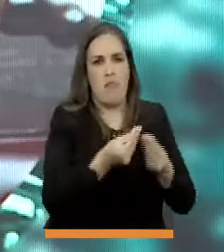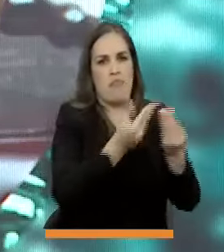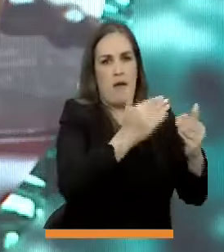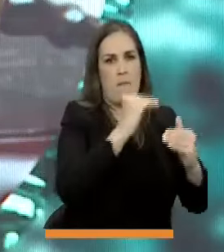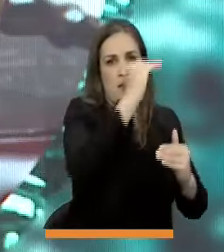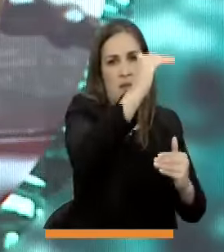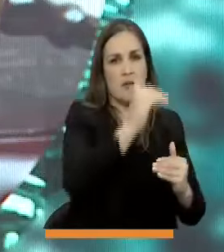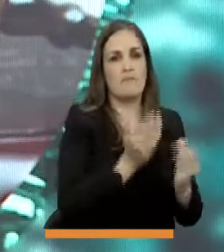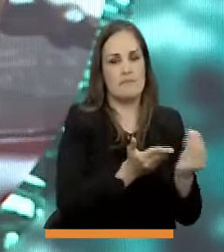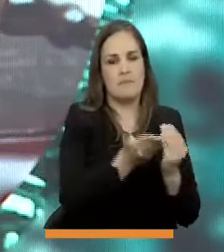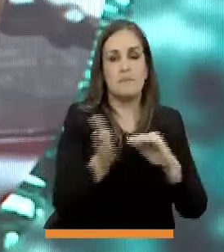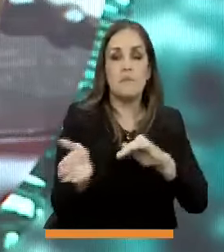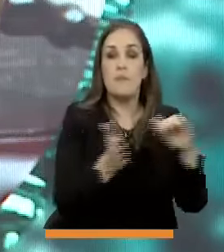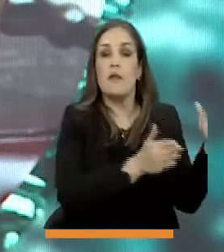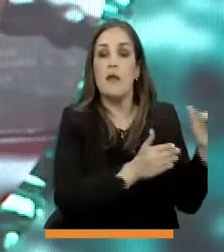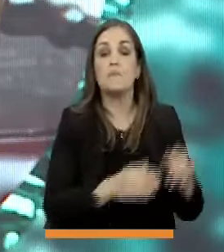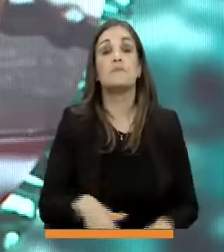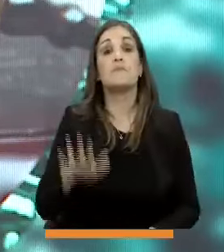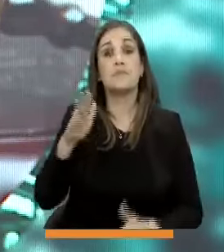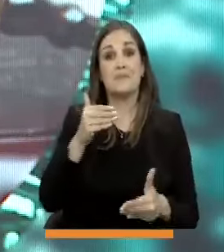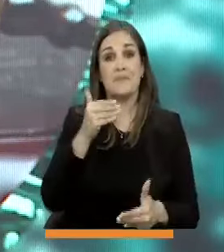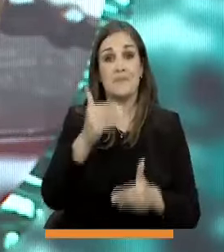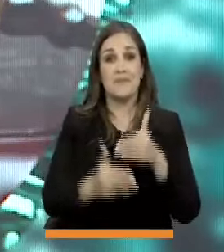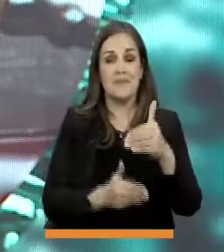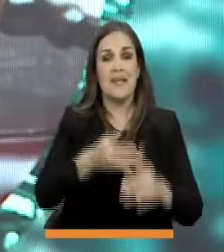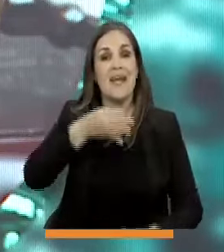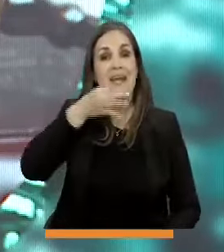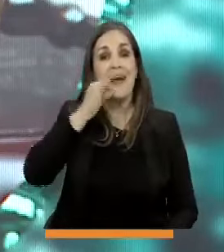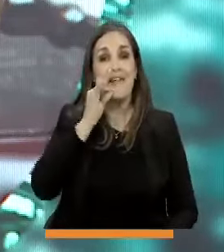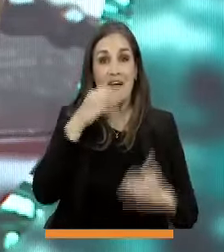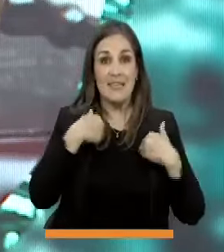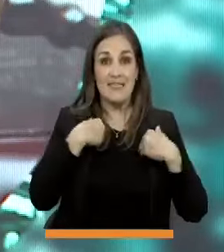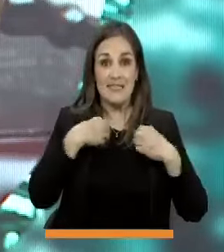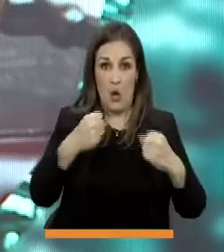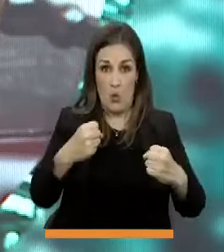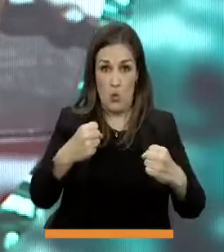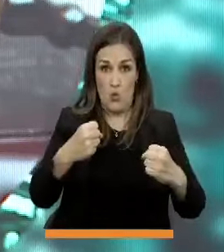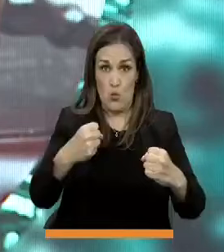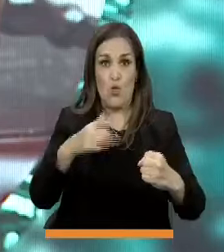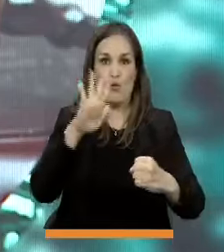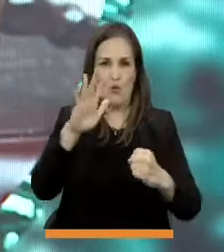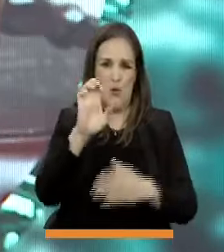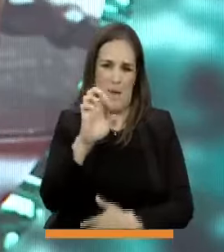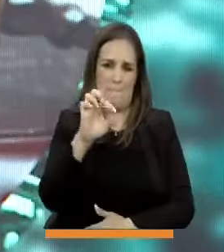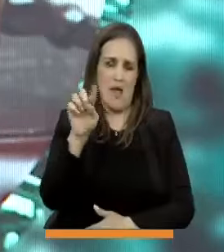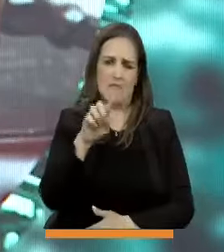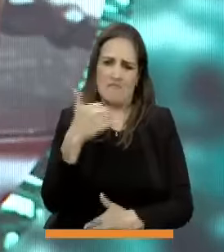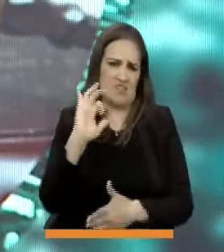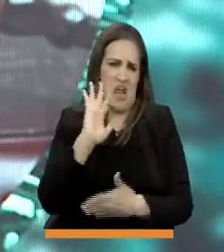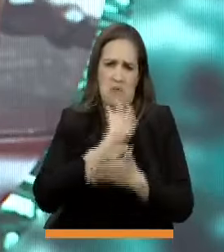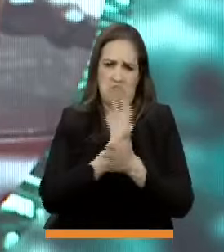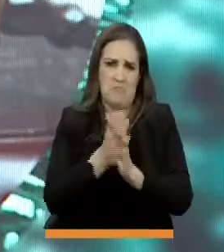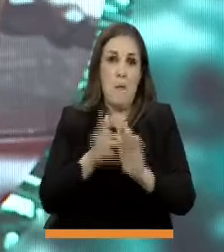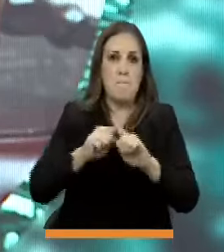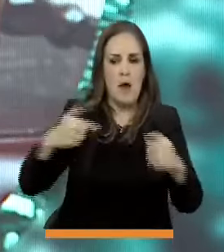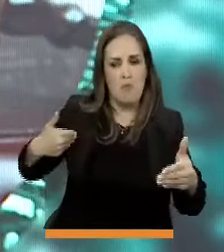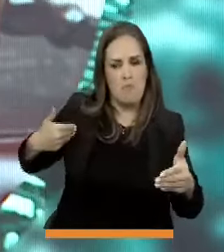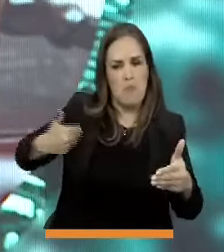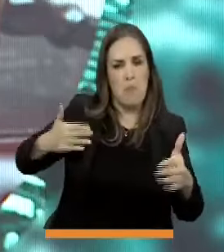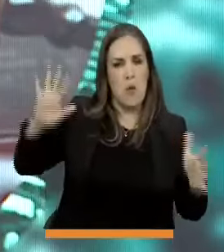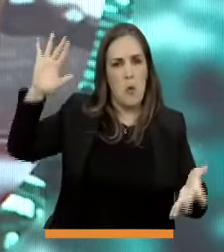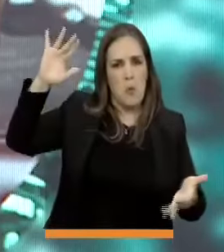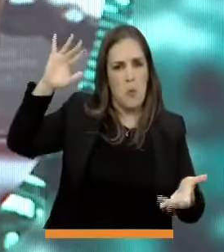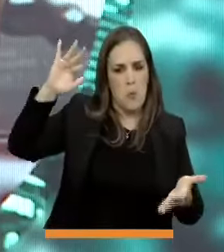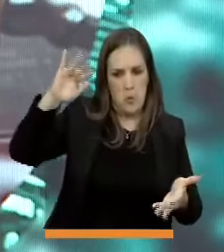El proceso de liquidación de la extinta EPS Café Salud costó más que la deuda que le pagaron a clínicas y hospitales. Así lo